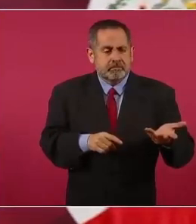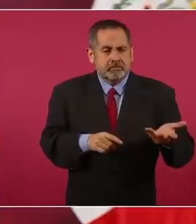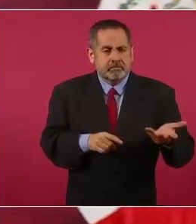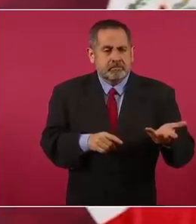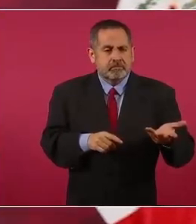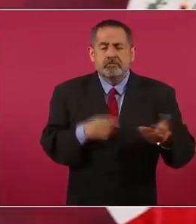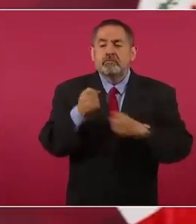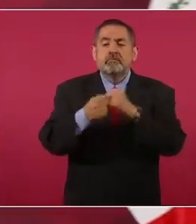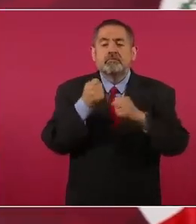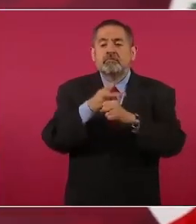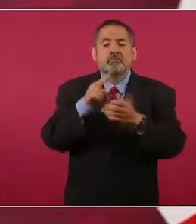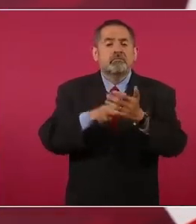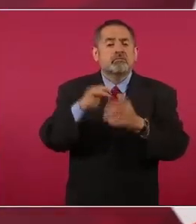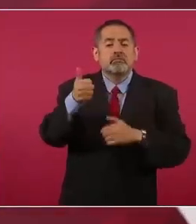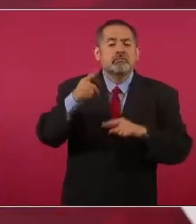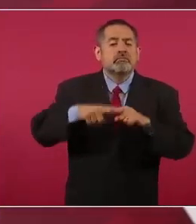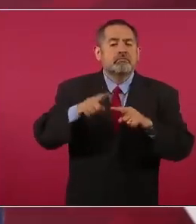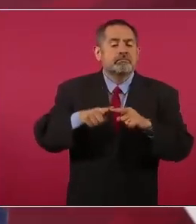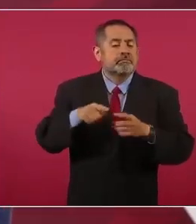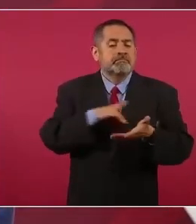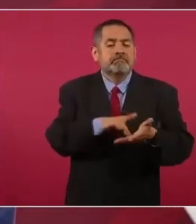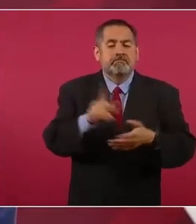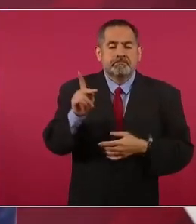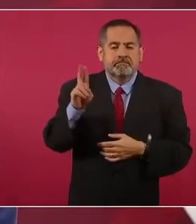2006, el PRI.